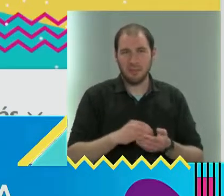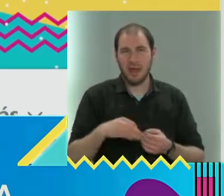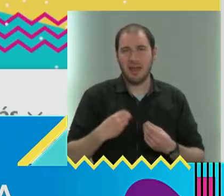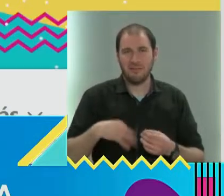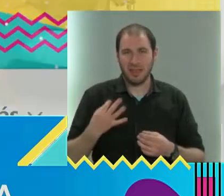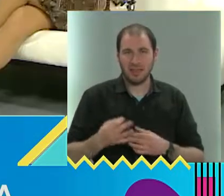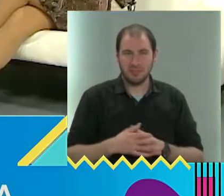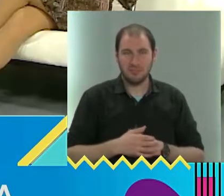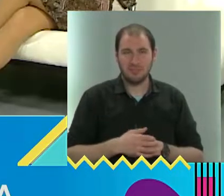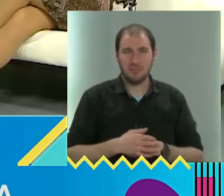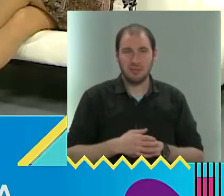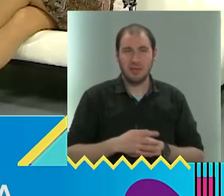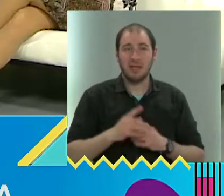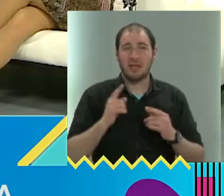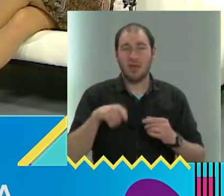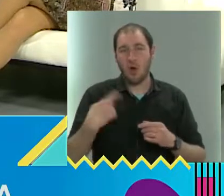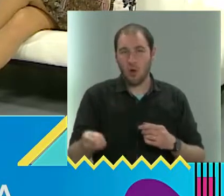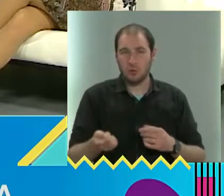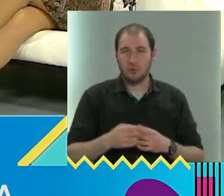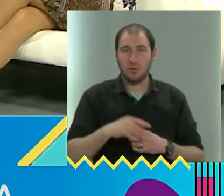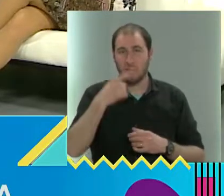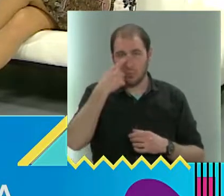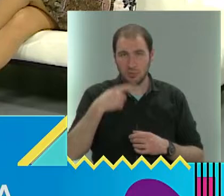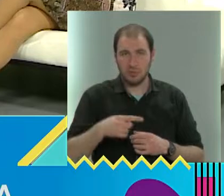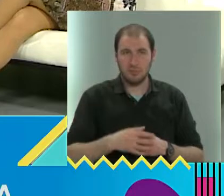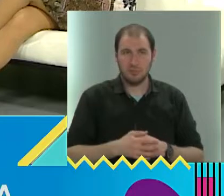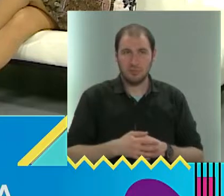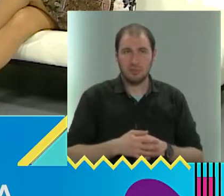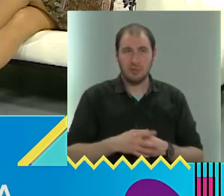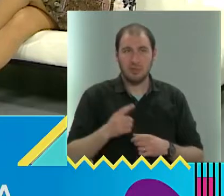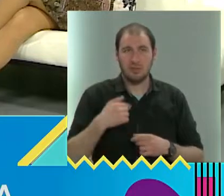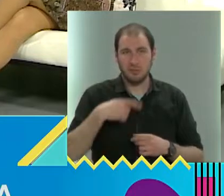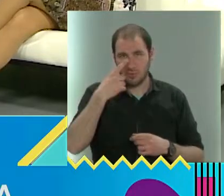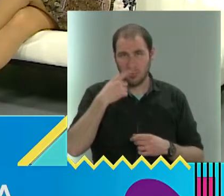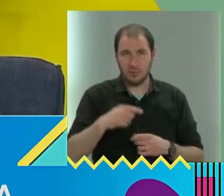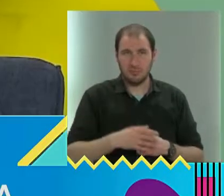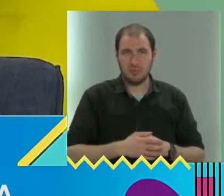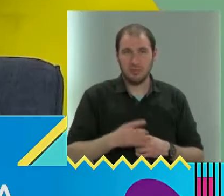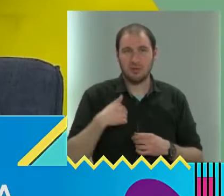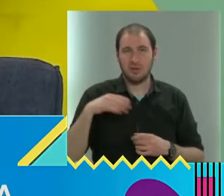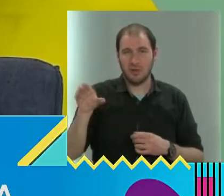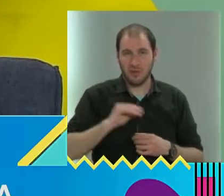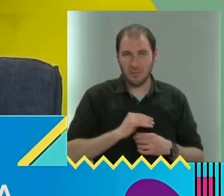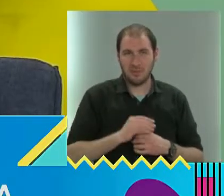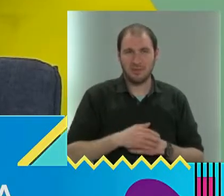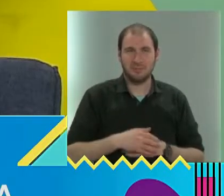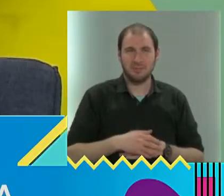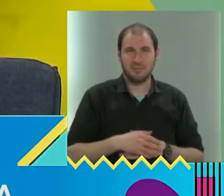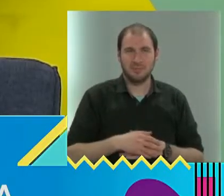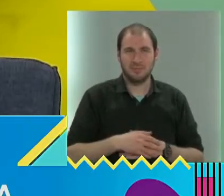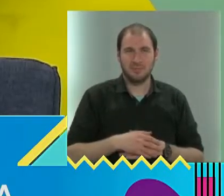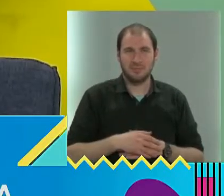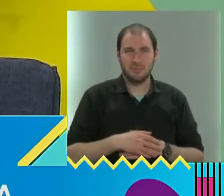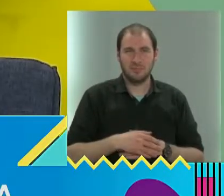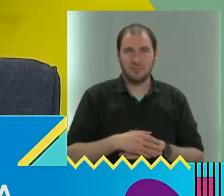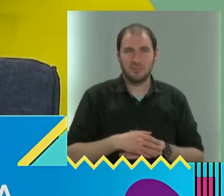vida, importantísimo. Y el siguiente, el último. Bueno, como he quedado para el último, voy a copiarle a algunos de mis colegas.